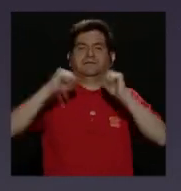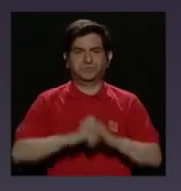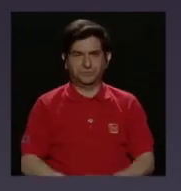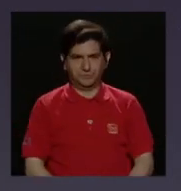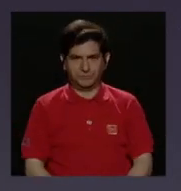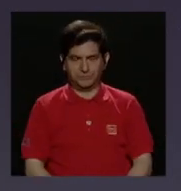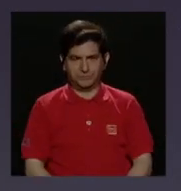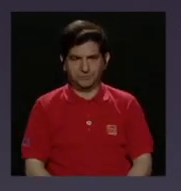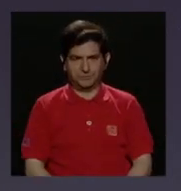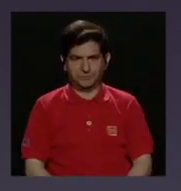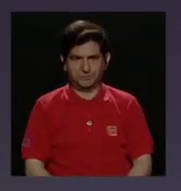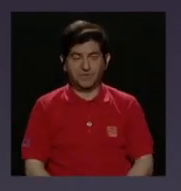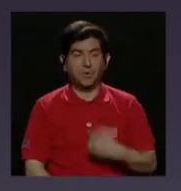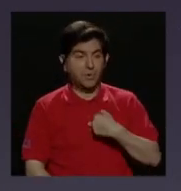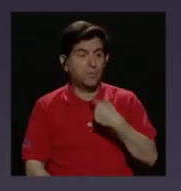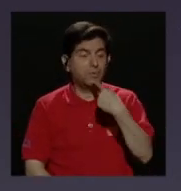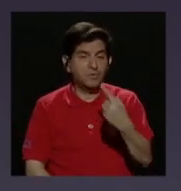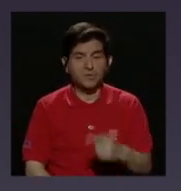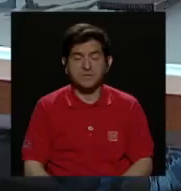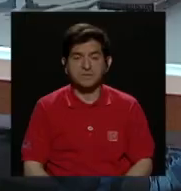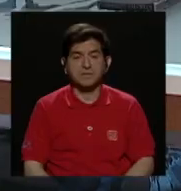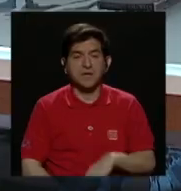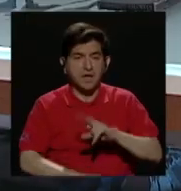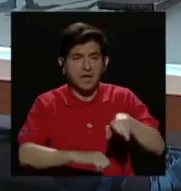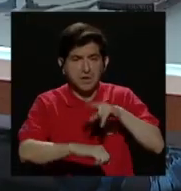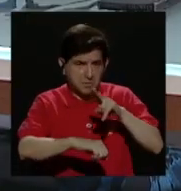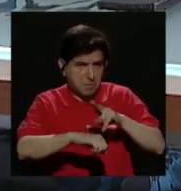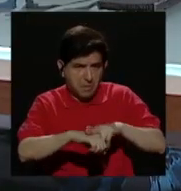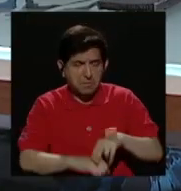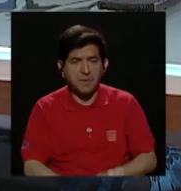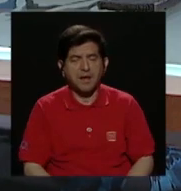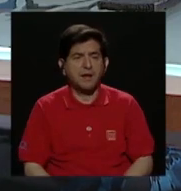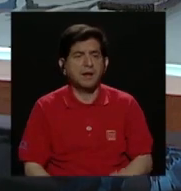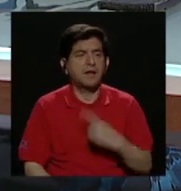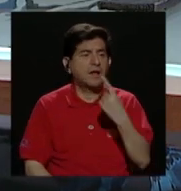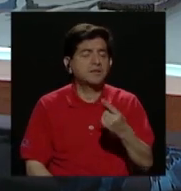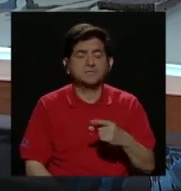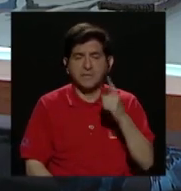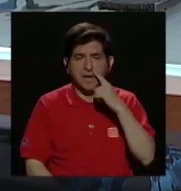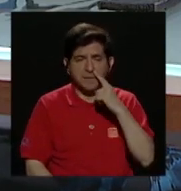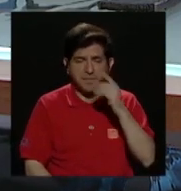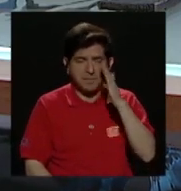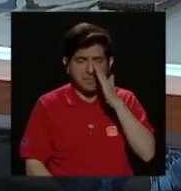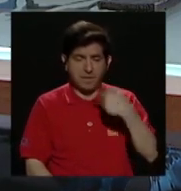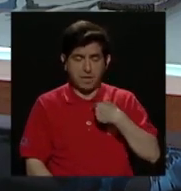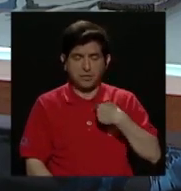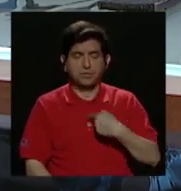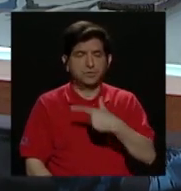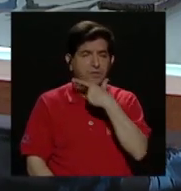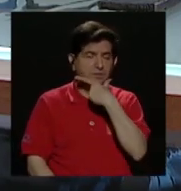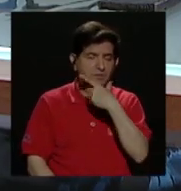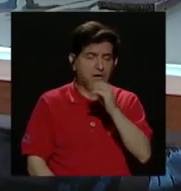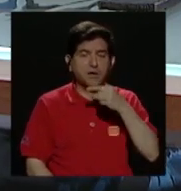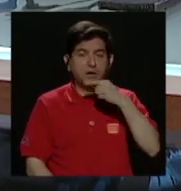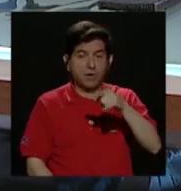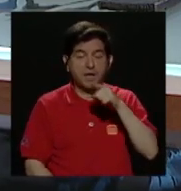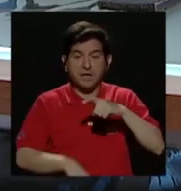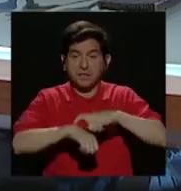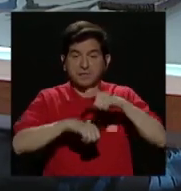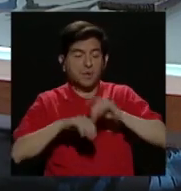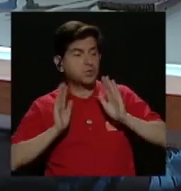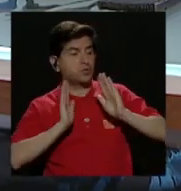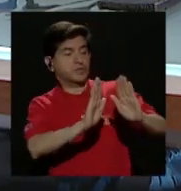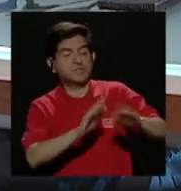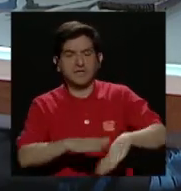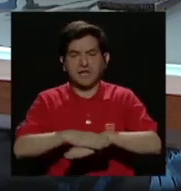que yo, entonces, bueno, uno dice, típico que le vamos a decir a papá y mamá que soy lesbiana o que soy gay, y que nos van a rechazar y que nos van a echar de